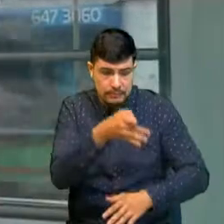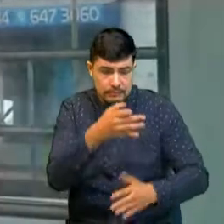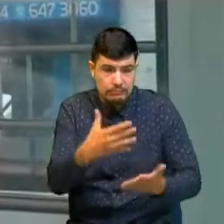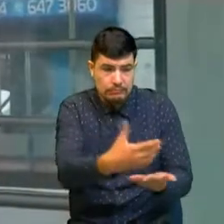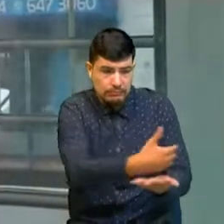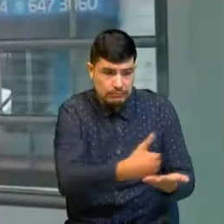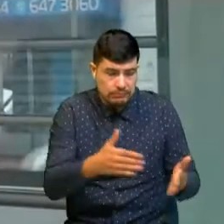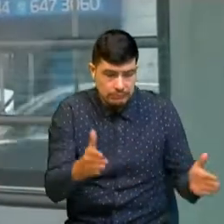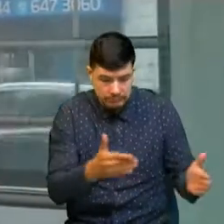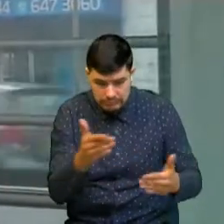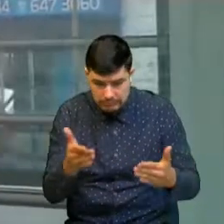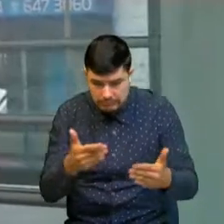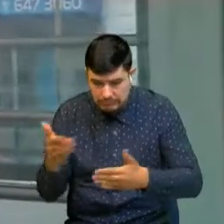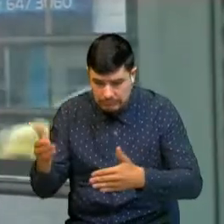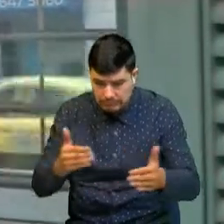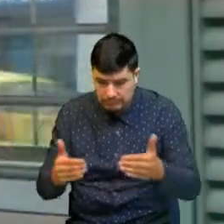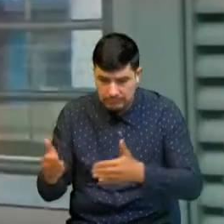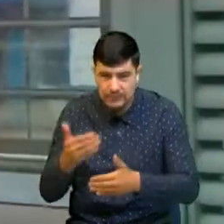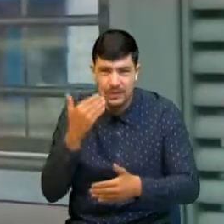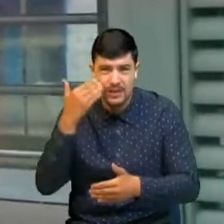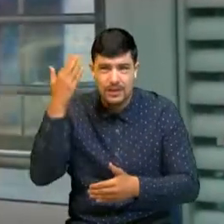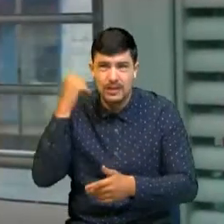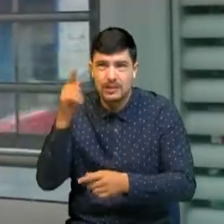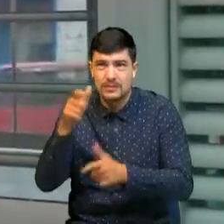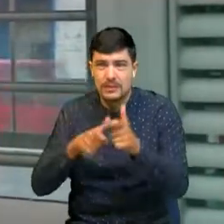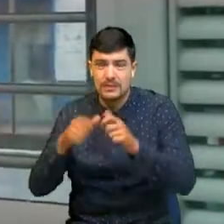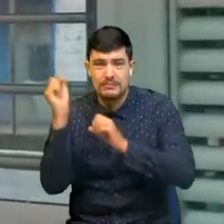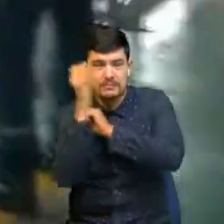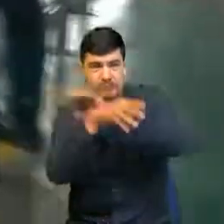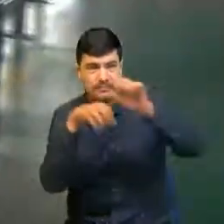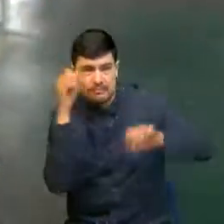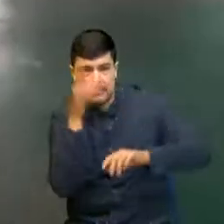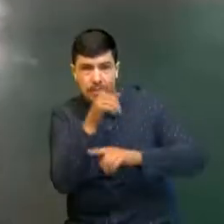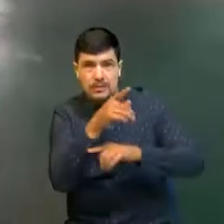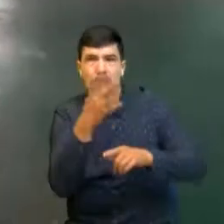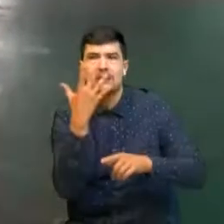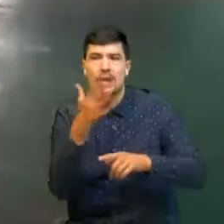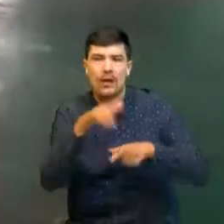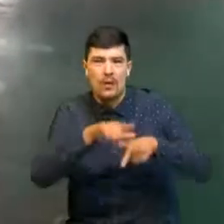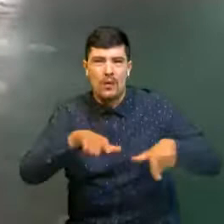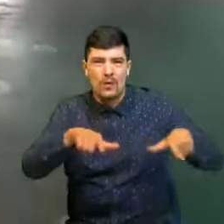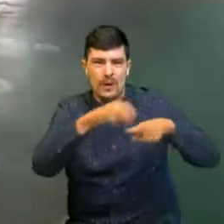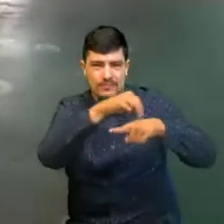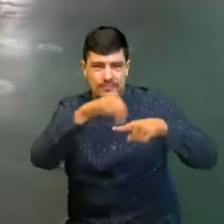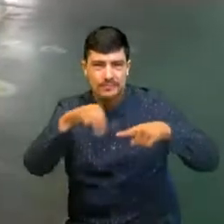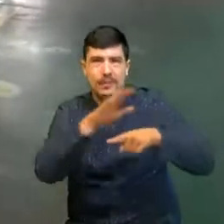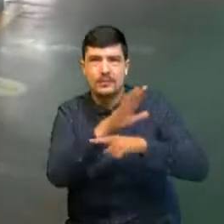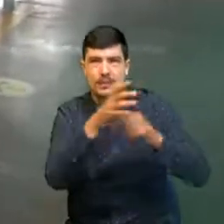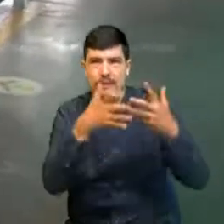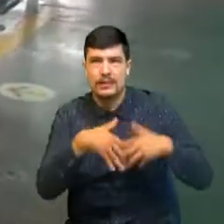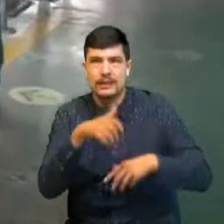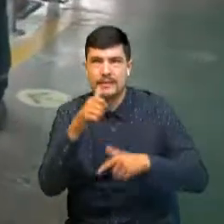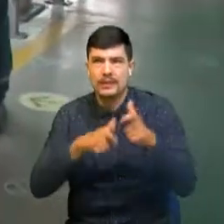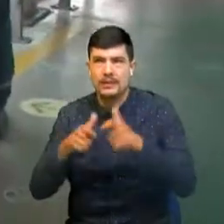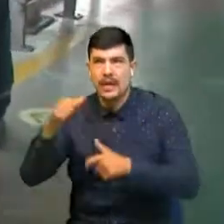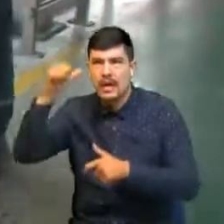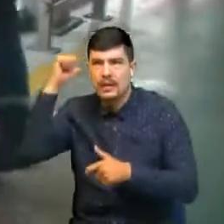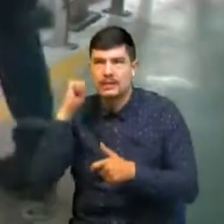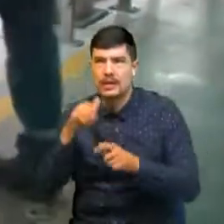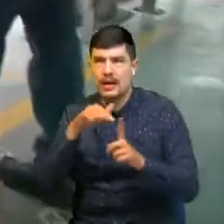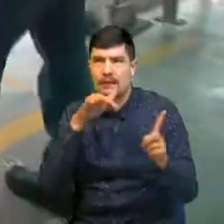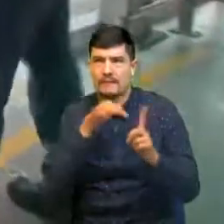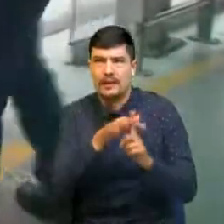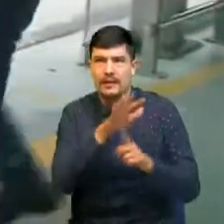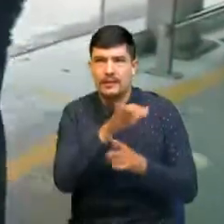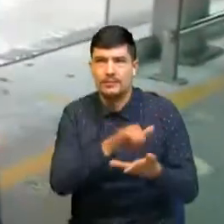vídeo y objetos contudentes que fueron lanzados contra cinco estaciones de la empresa por parte de manifestantes que ayer atacaron